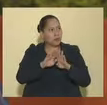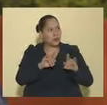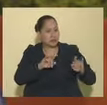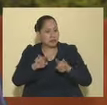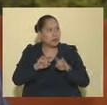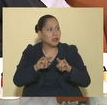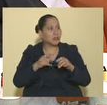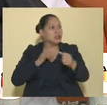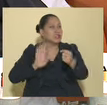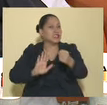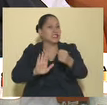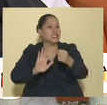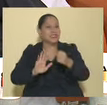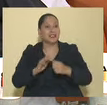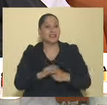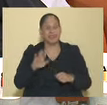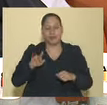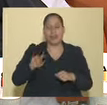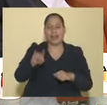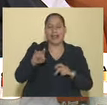alquilaste ese día.